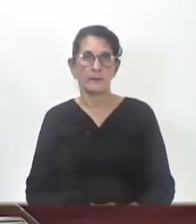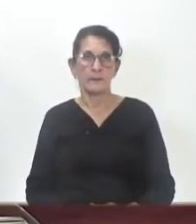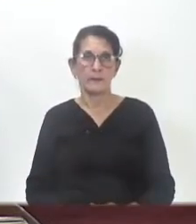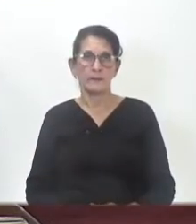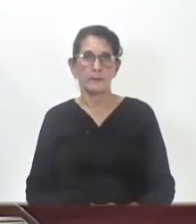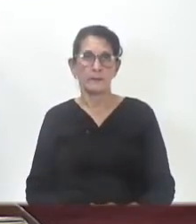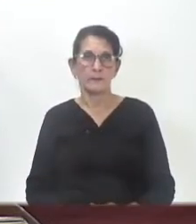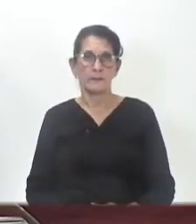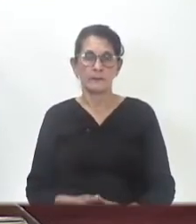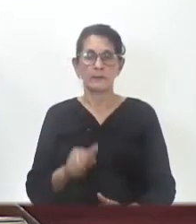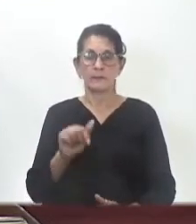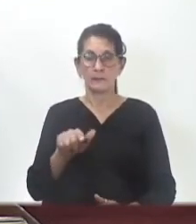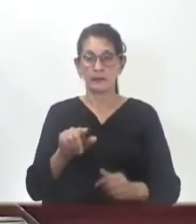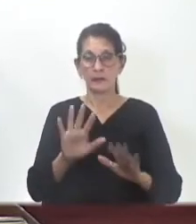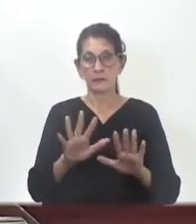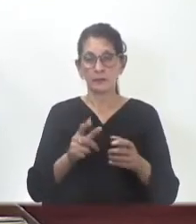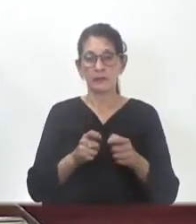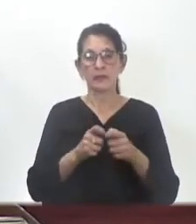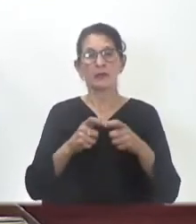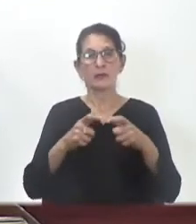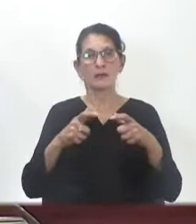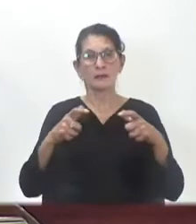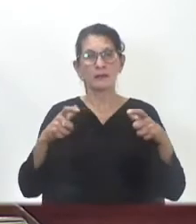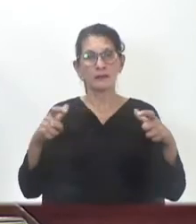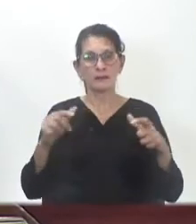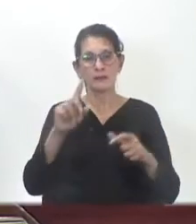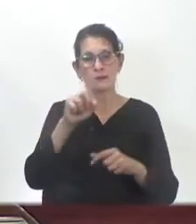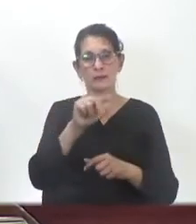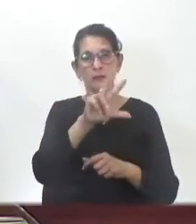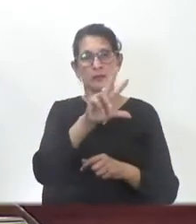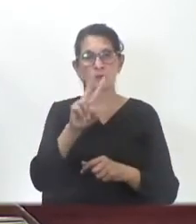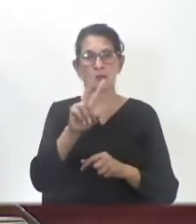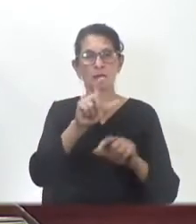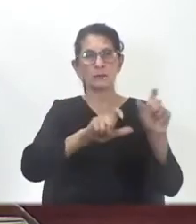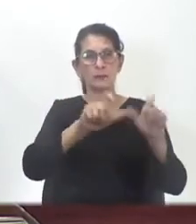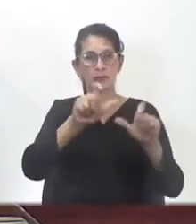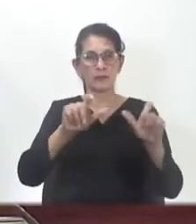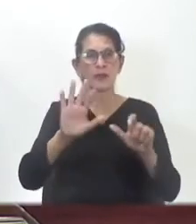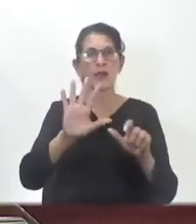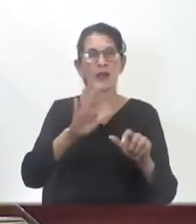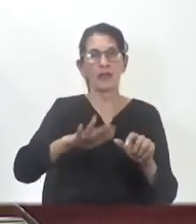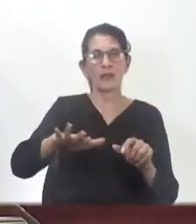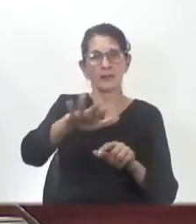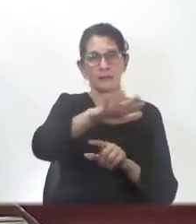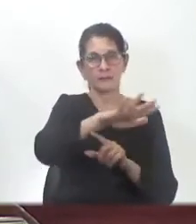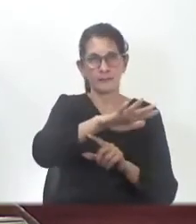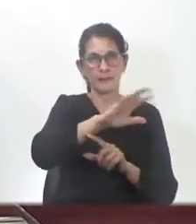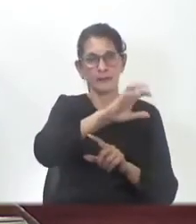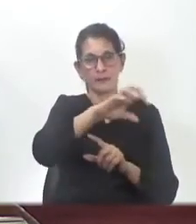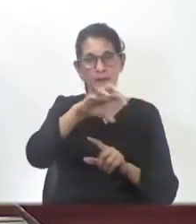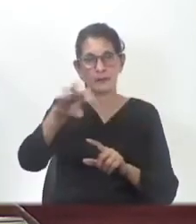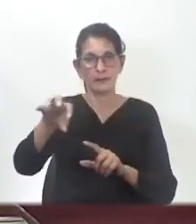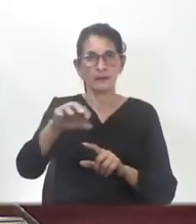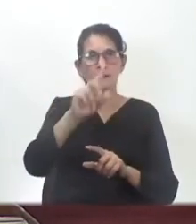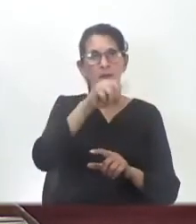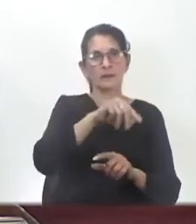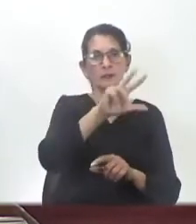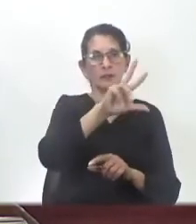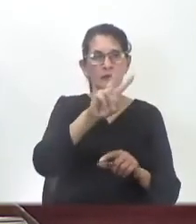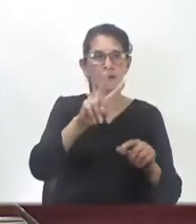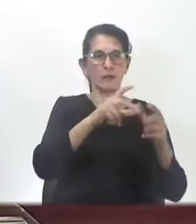El hacinamiento crece, habiendo ahora un promedio de 132 personas cada 100 plazas, 132% de